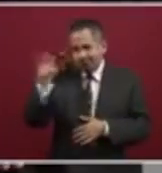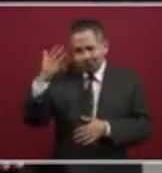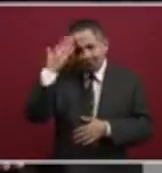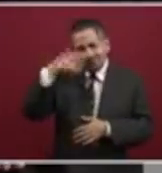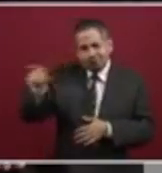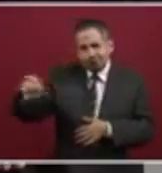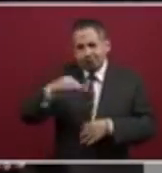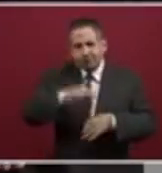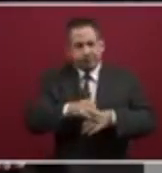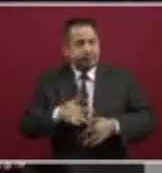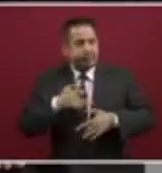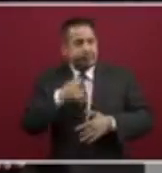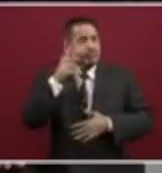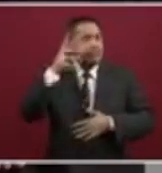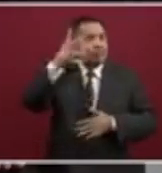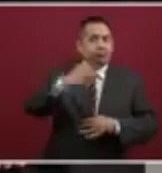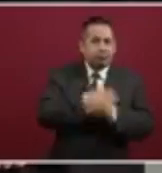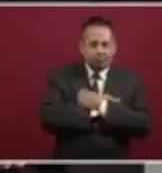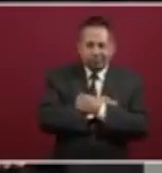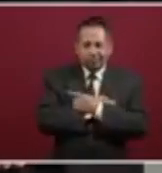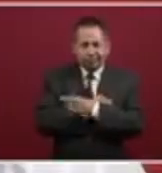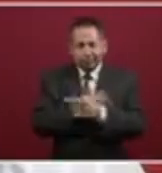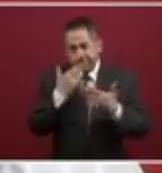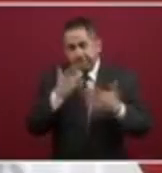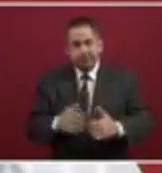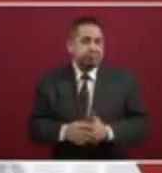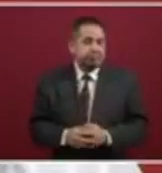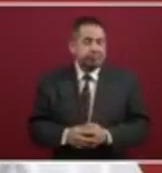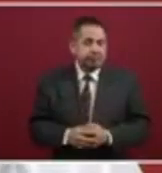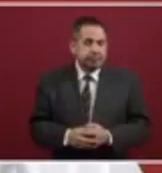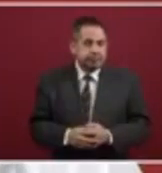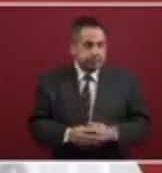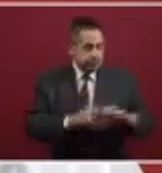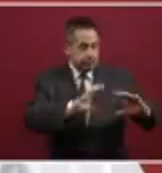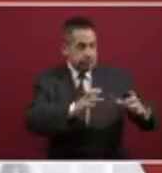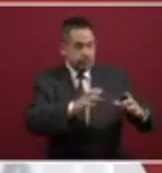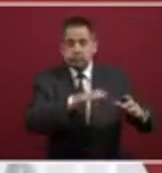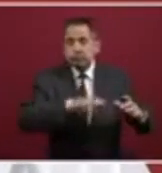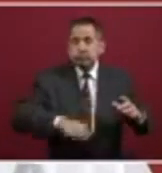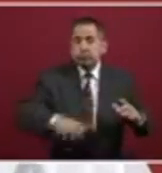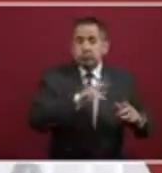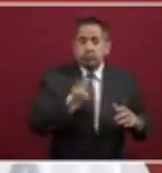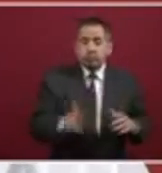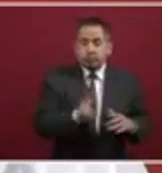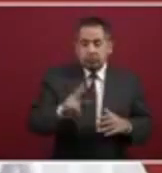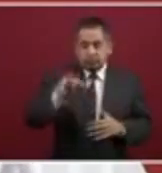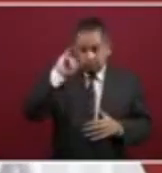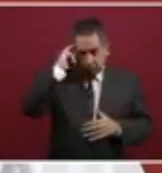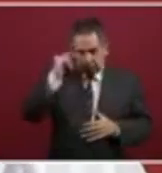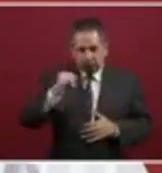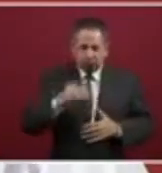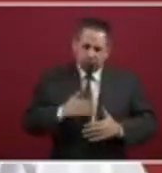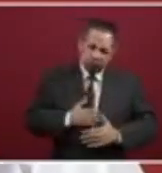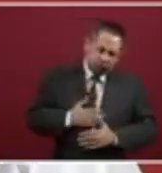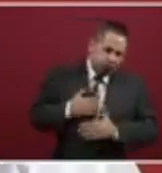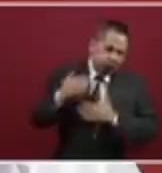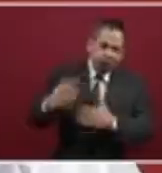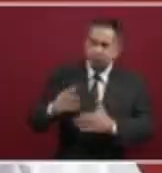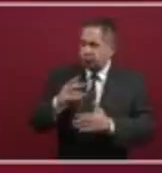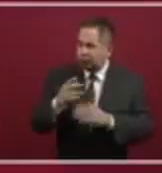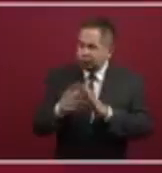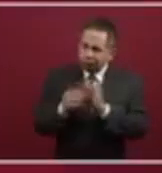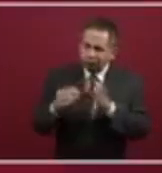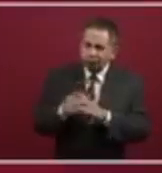sus aspiraciones educativas. Las comunidades y pueblos indígenas hoy creemos en sus palabras y en sus